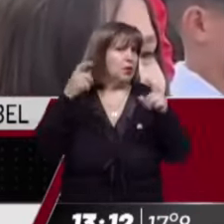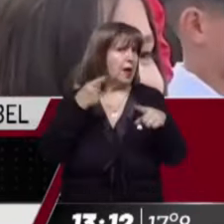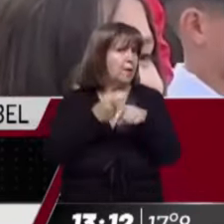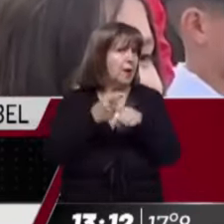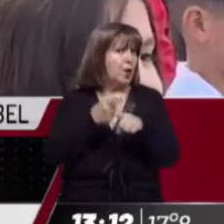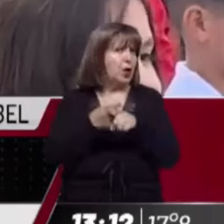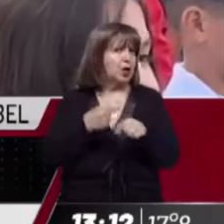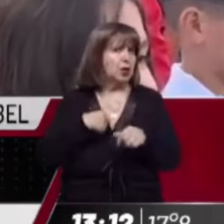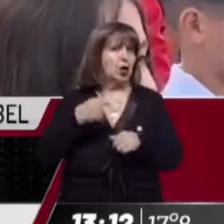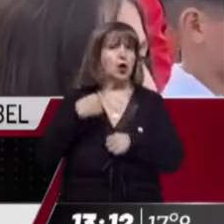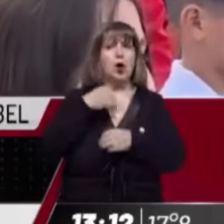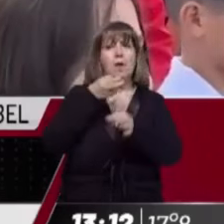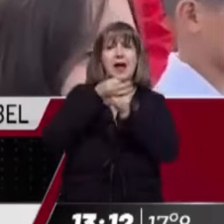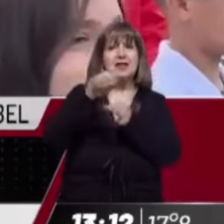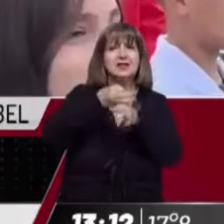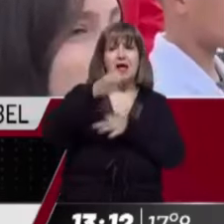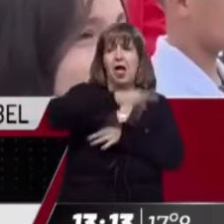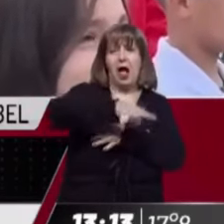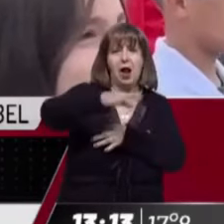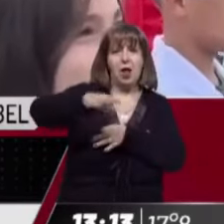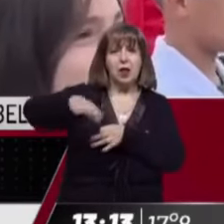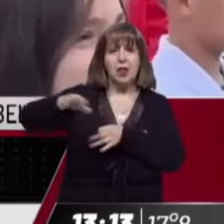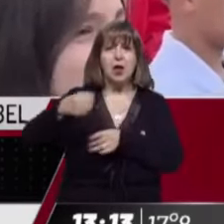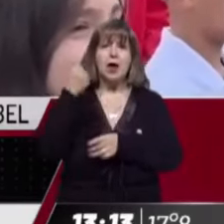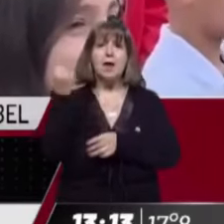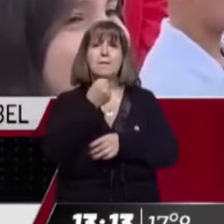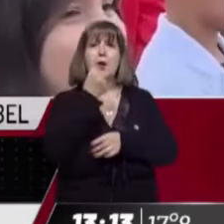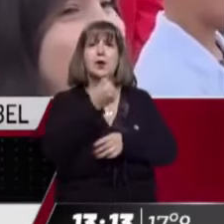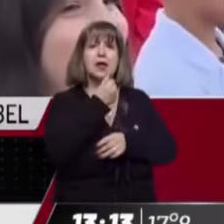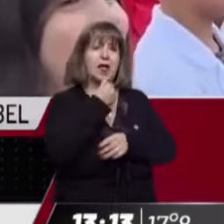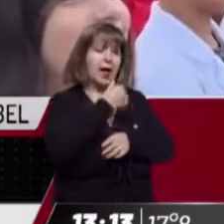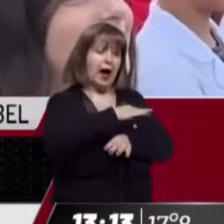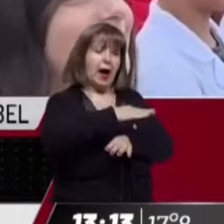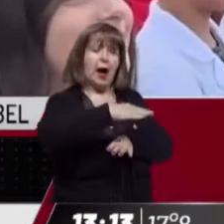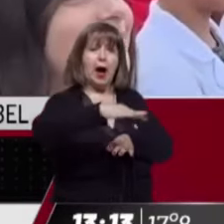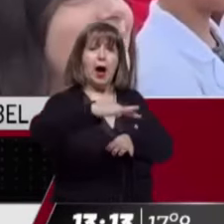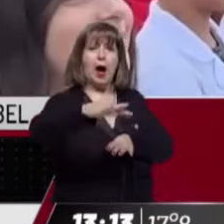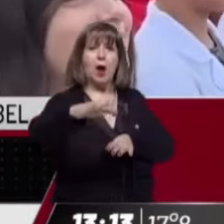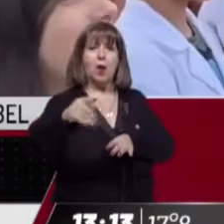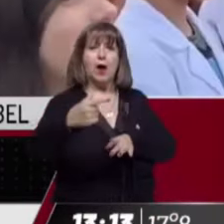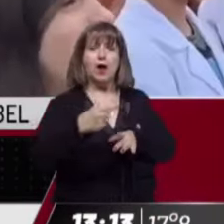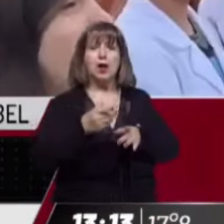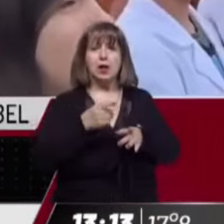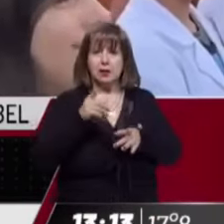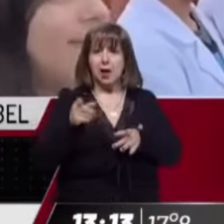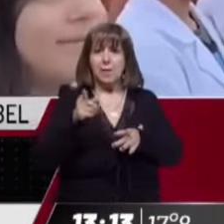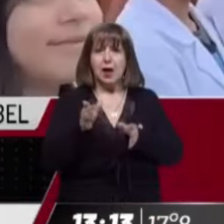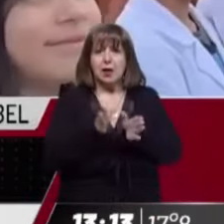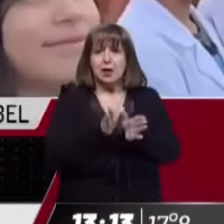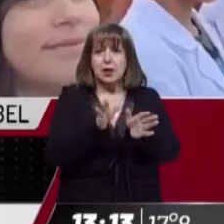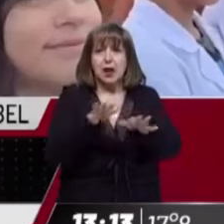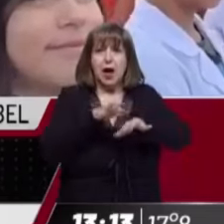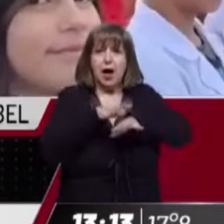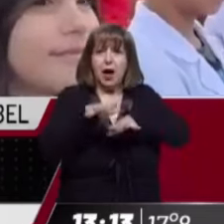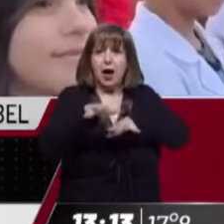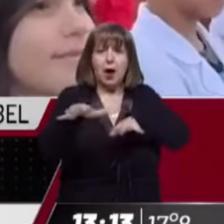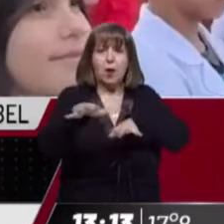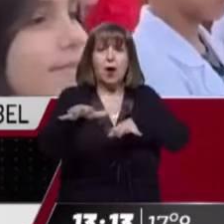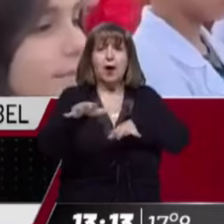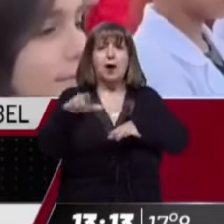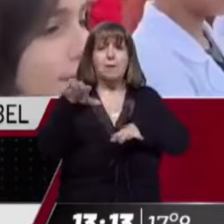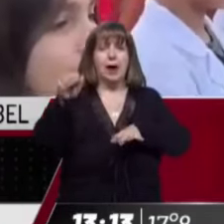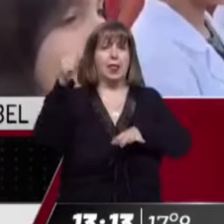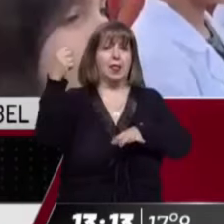es para que los chicos en realidad sepan la importancia del agua y que este río les pertenece también a ellos. Y la verdad que lo que